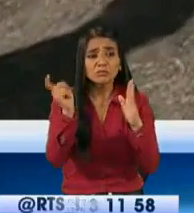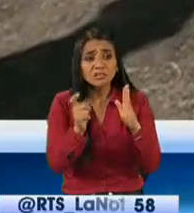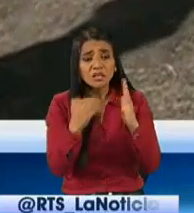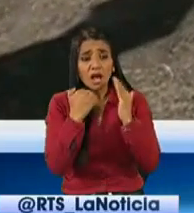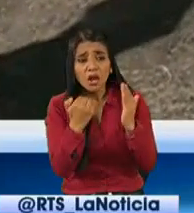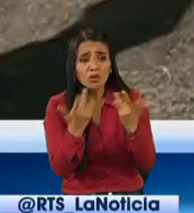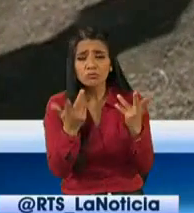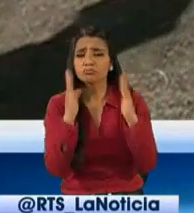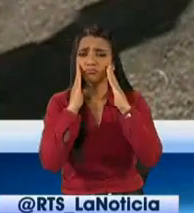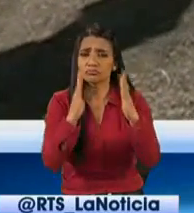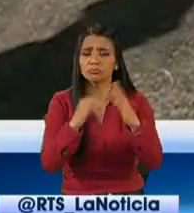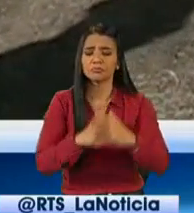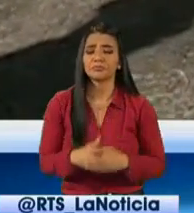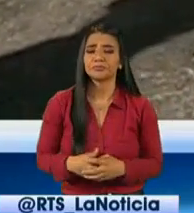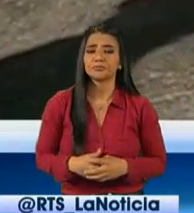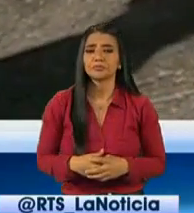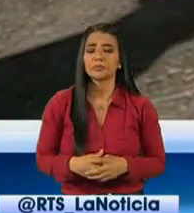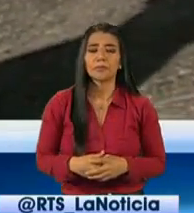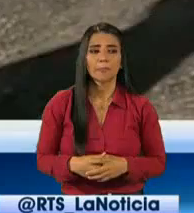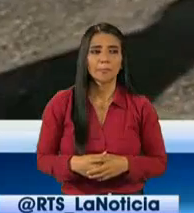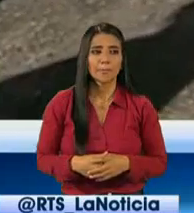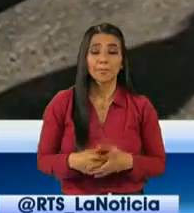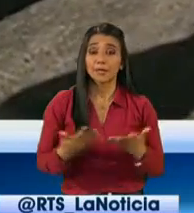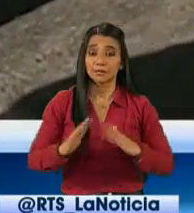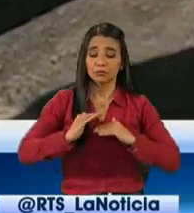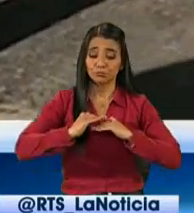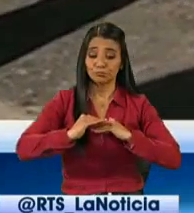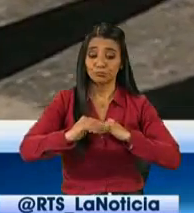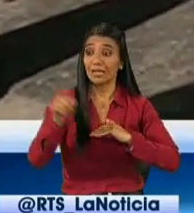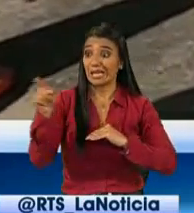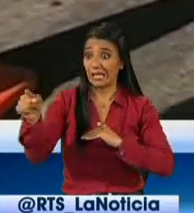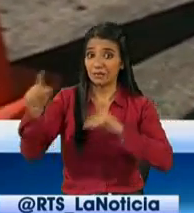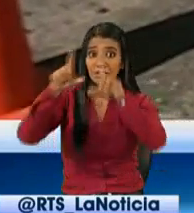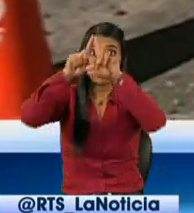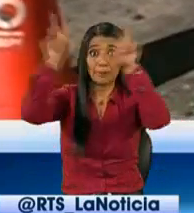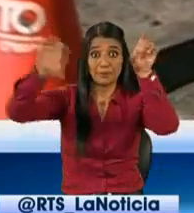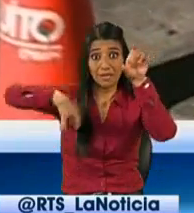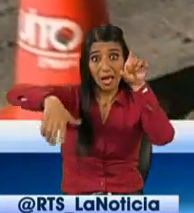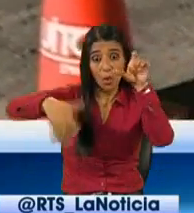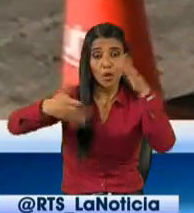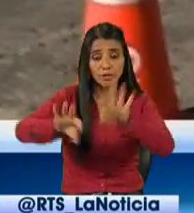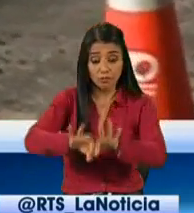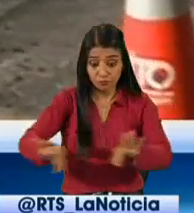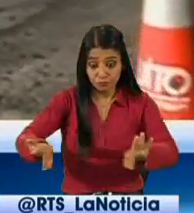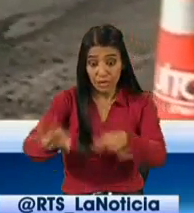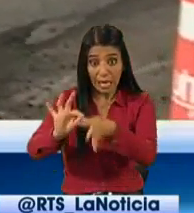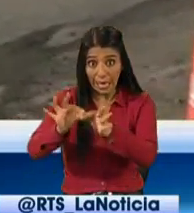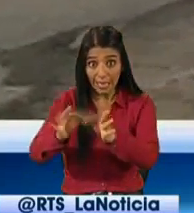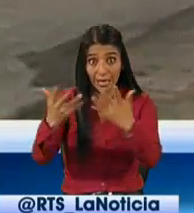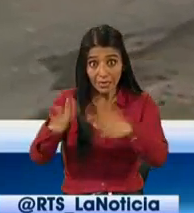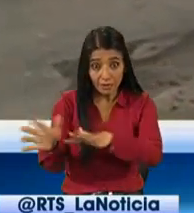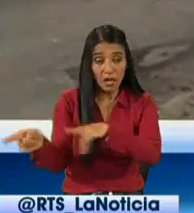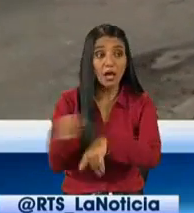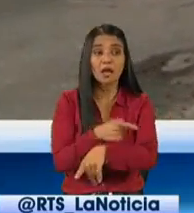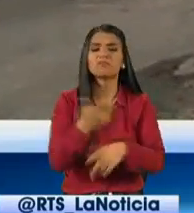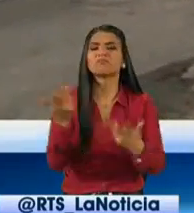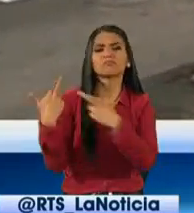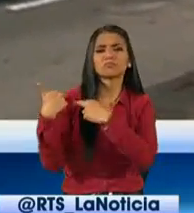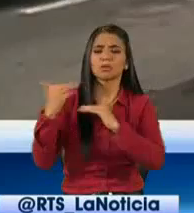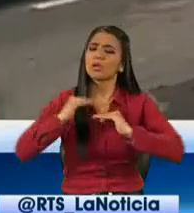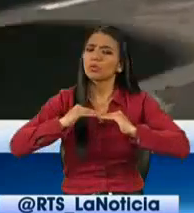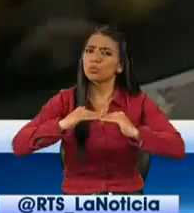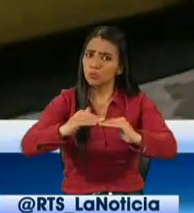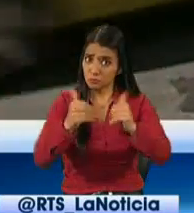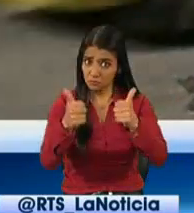de la ciudadanía. En este caso se hizo la pavimentación después de que estaba dañada la calzada por la fuga de agua. Sí, en estos tipos de